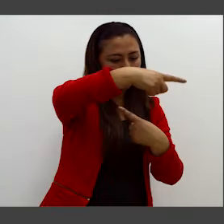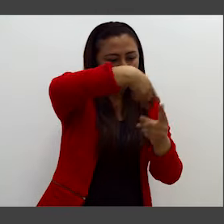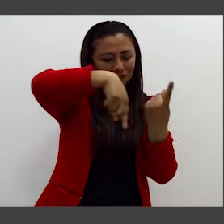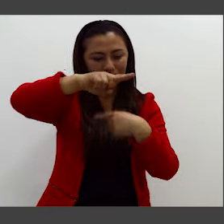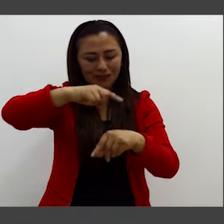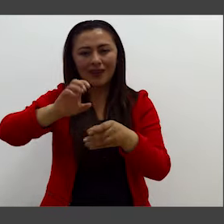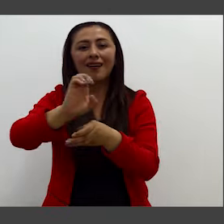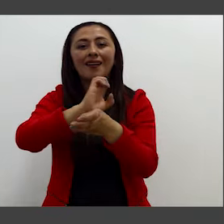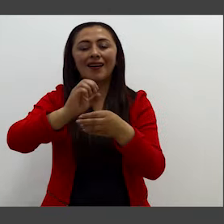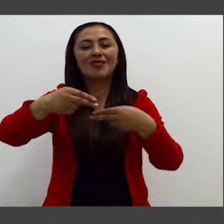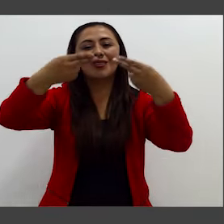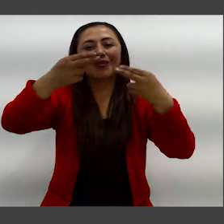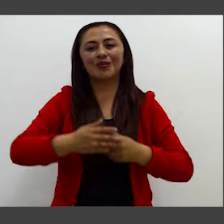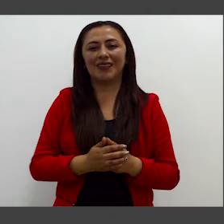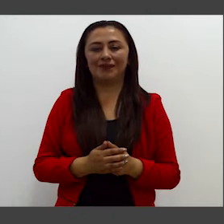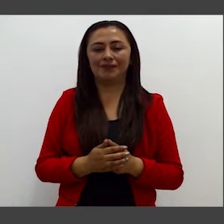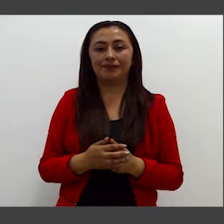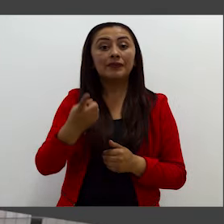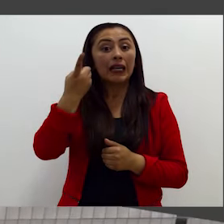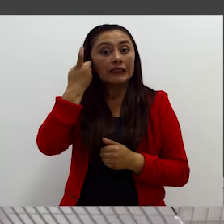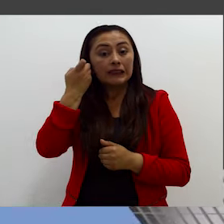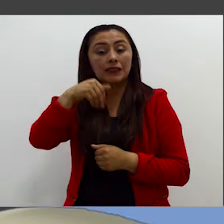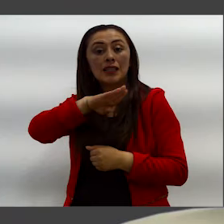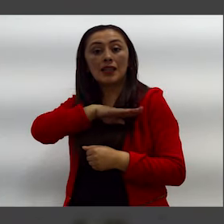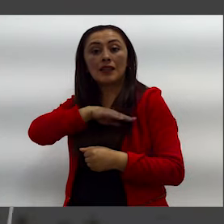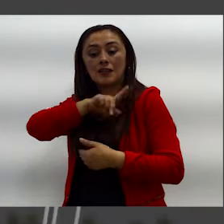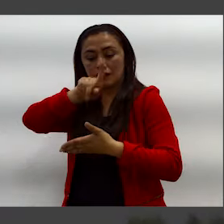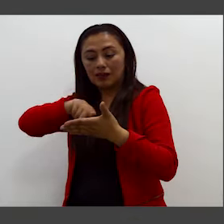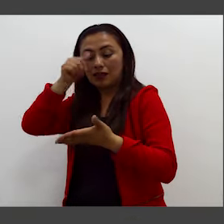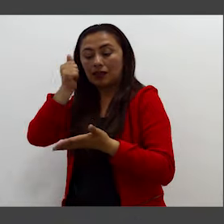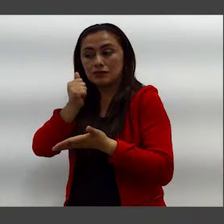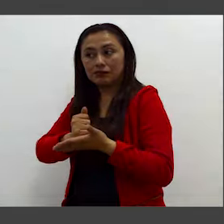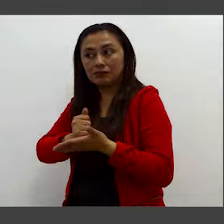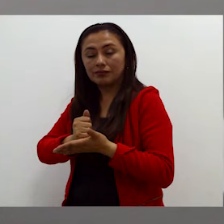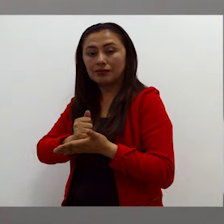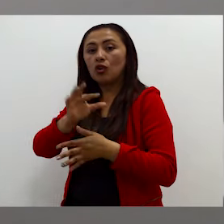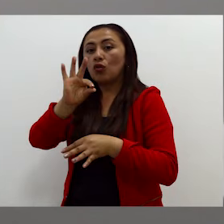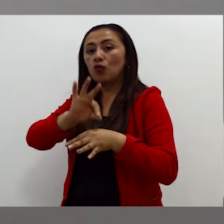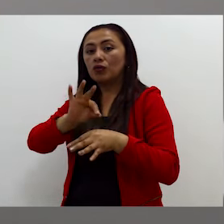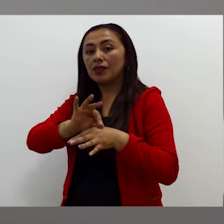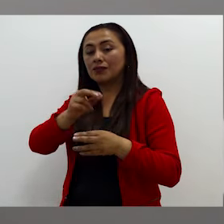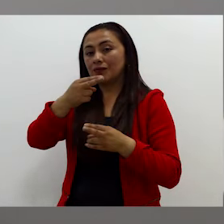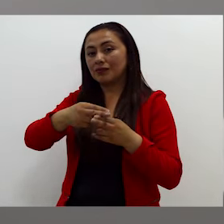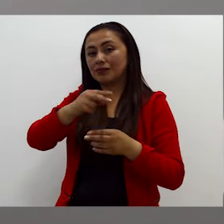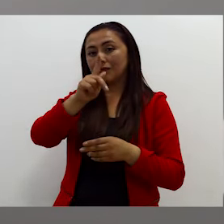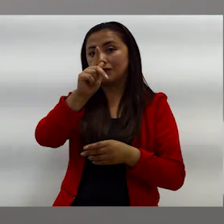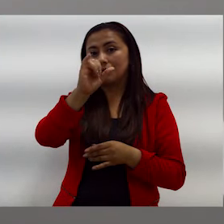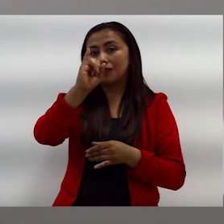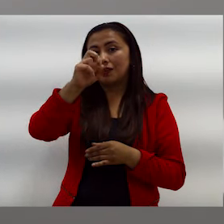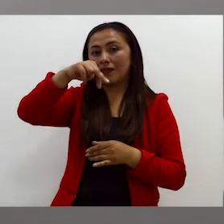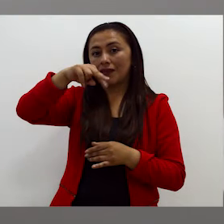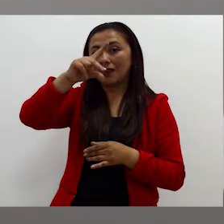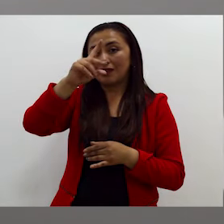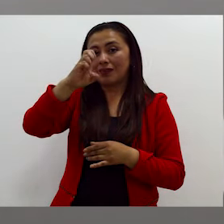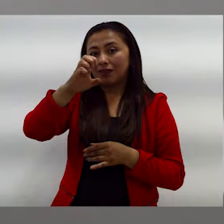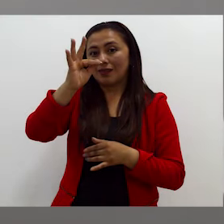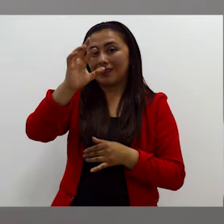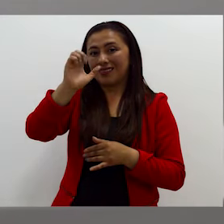ciudad. El señor alcalde ayer firmó dicho convenio con Findeter, con recursos del Ministerio de